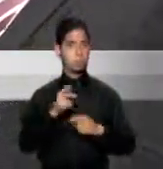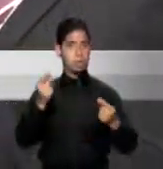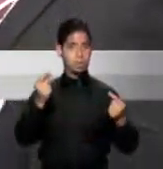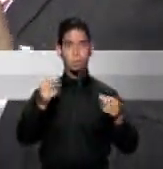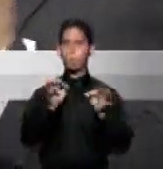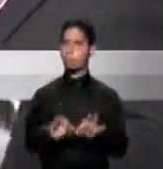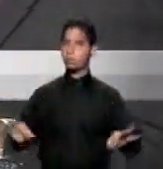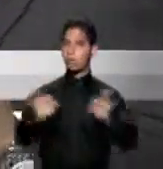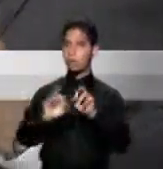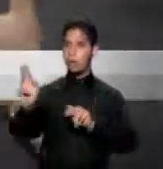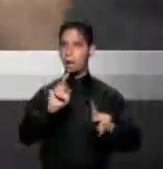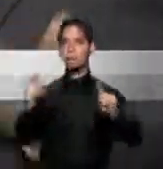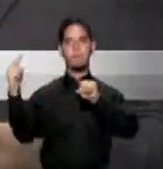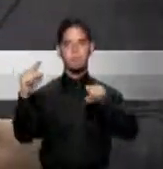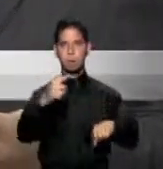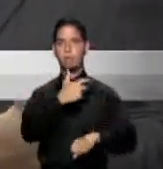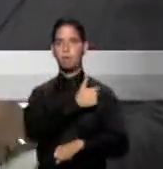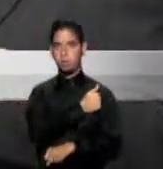disponible el